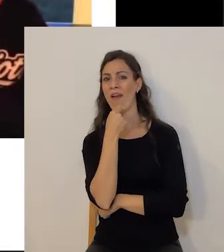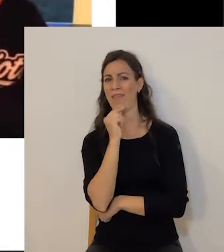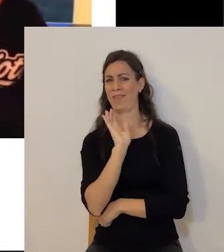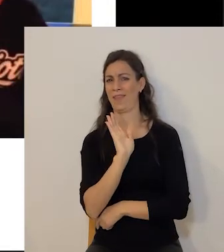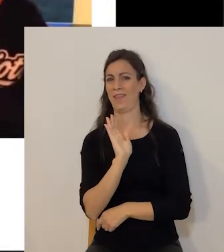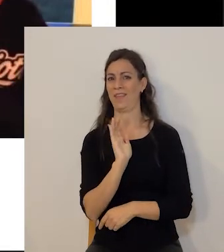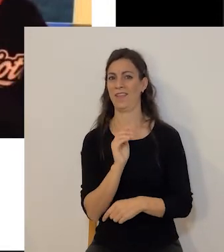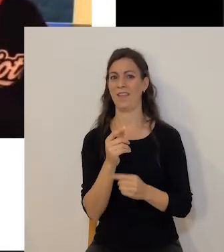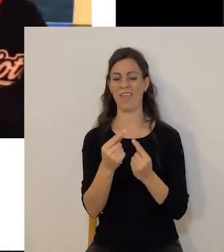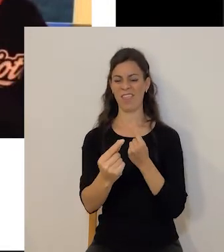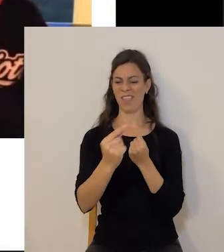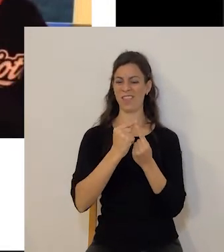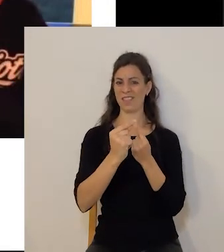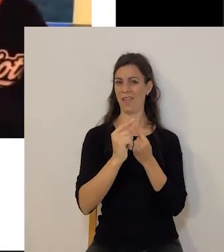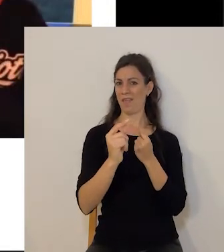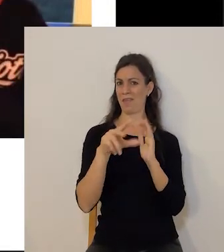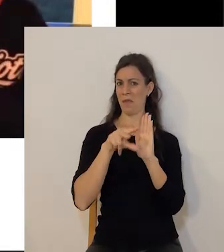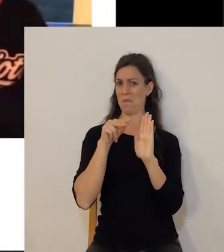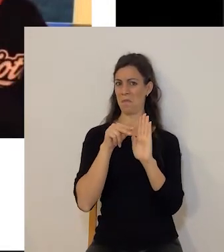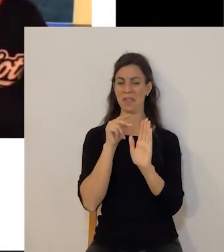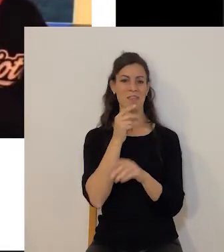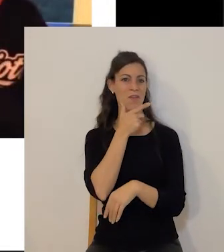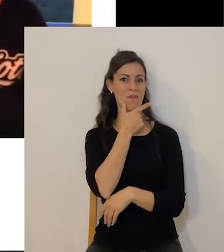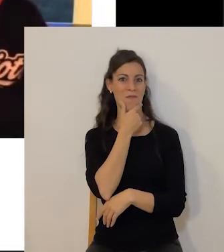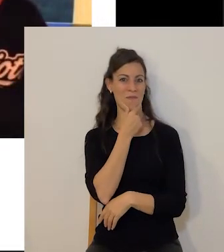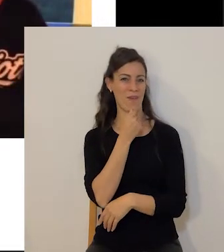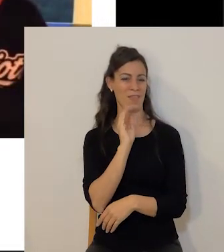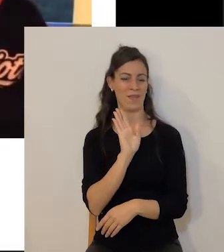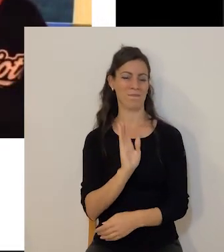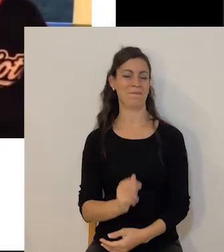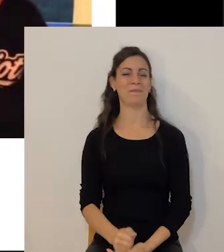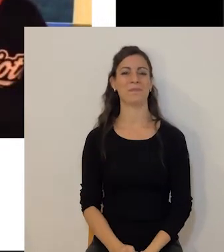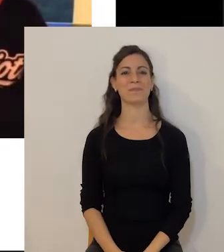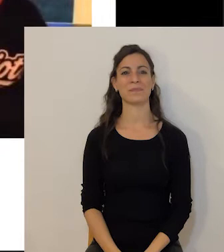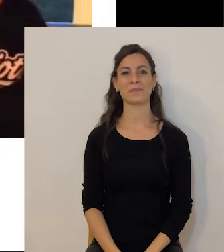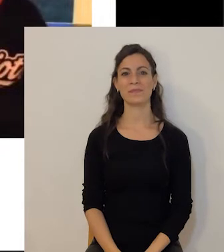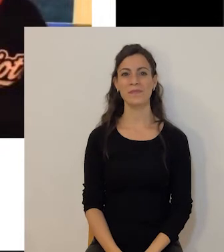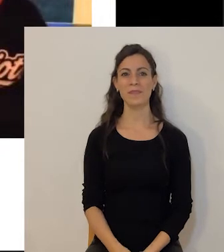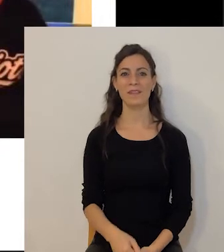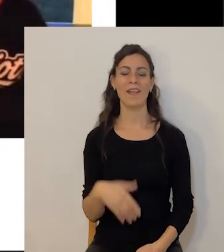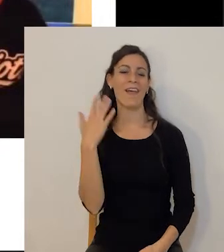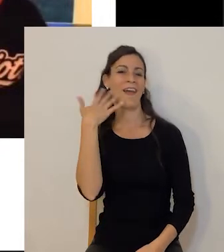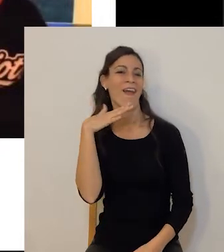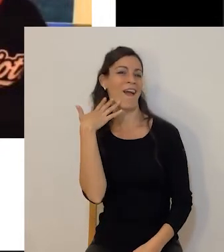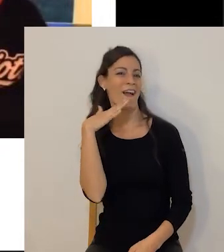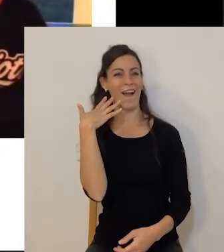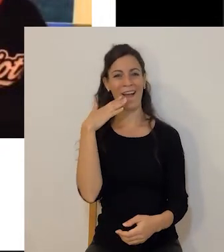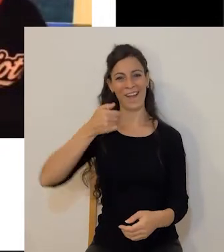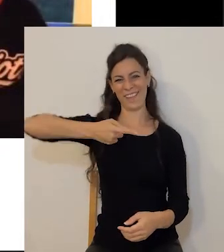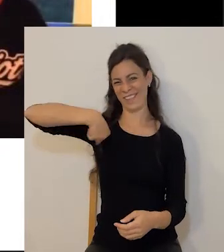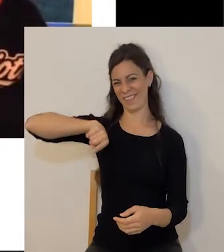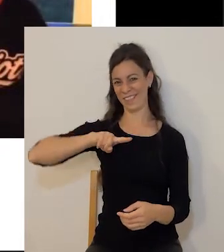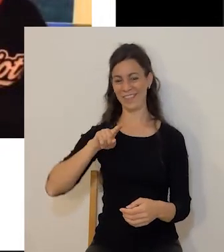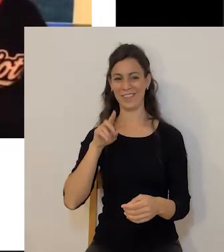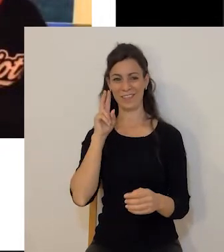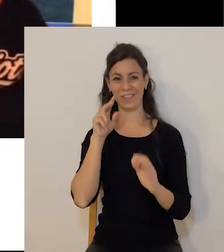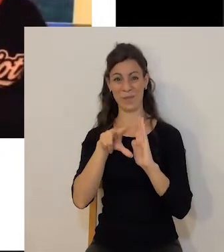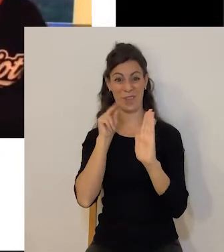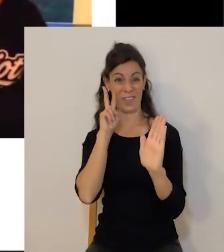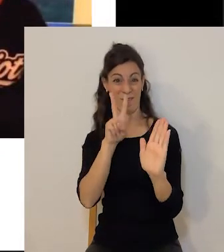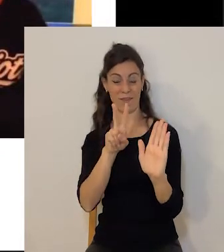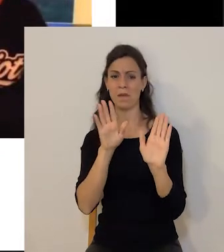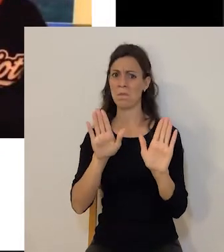viéndole desde la distancia, desde un vídeo, qué fácil es decir, reírnos, ¿vale? Pero lo